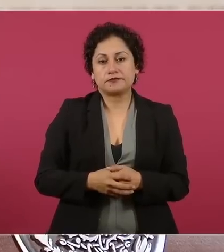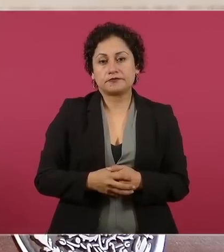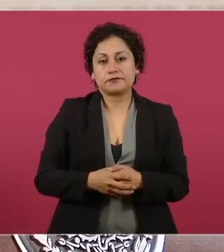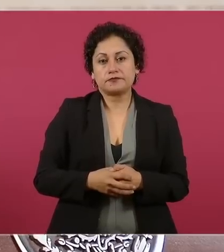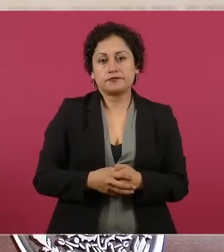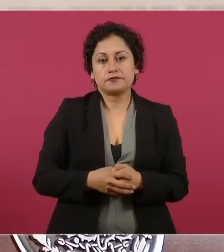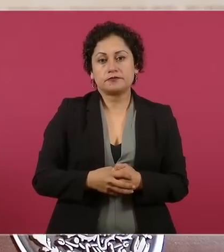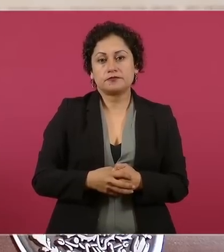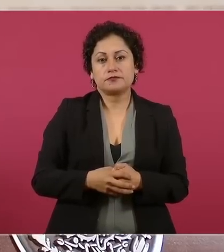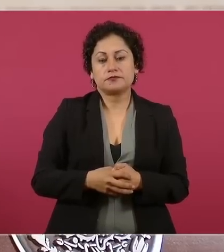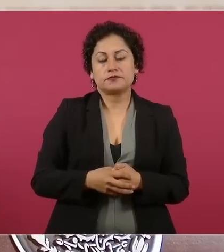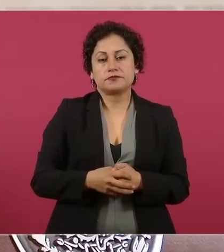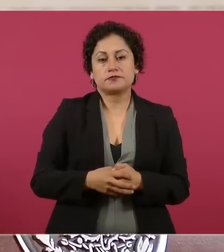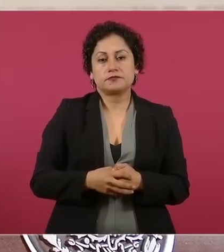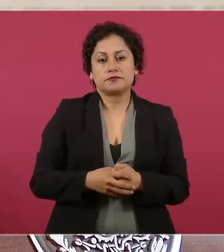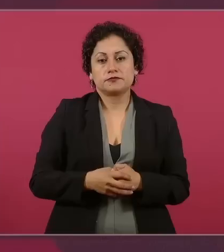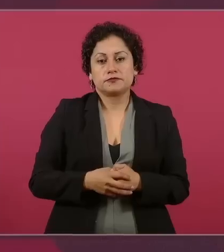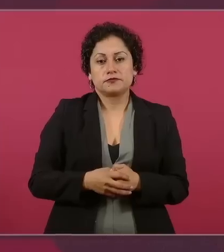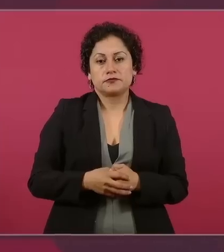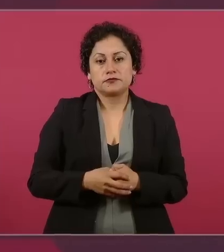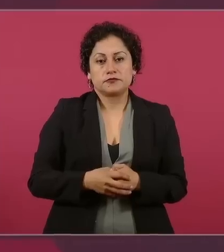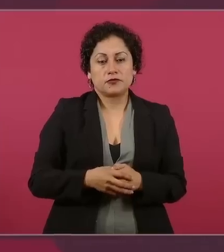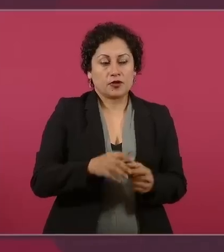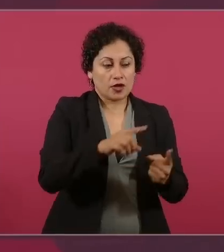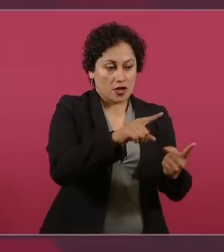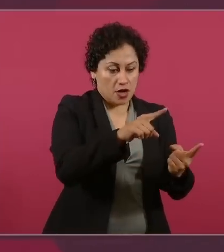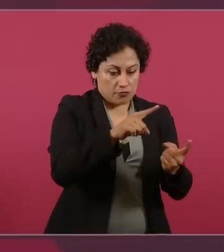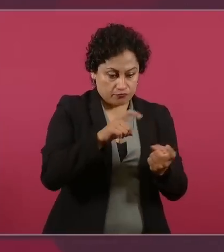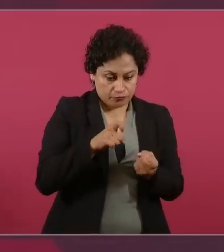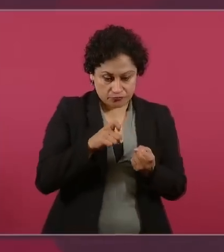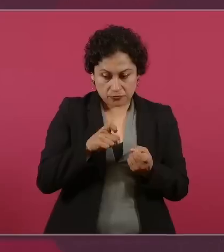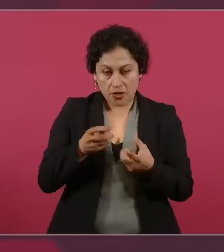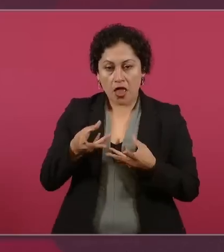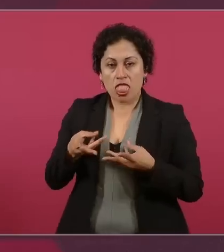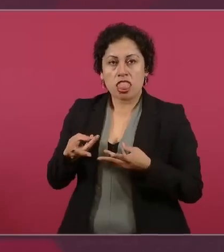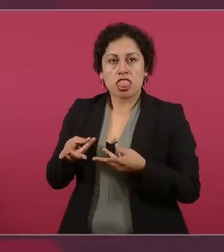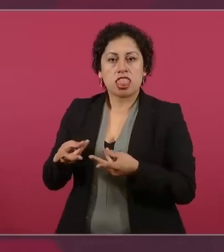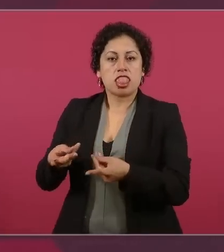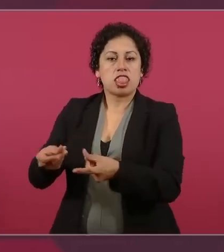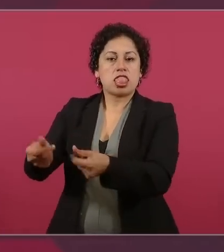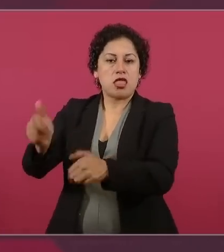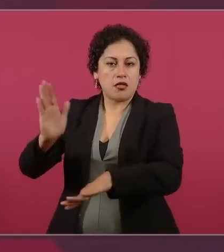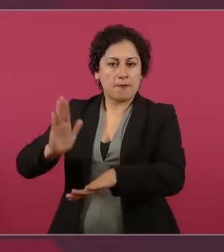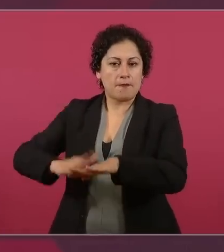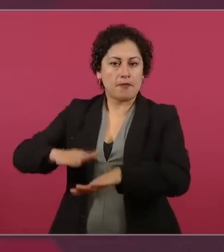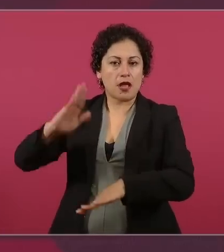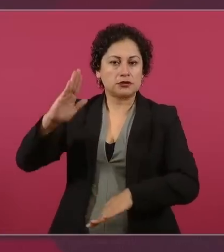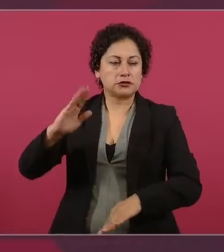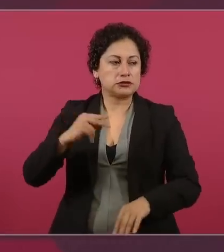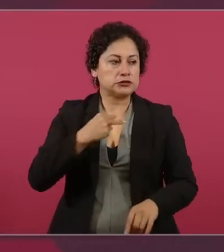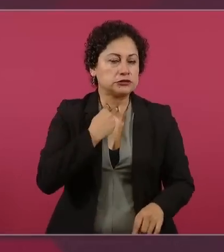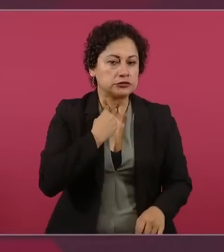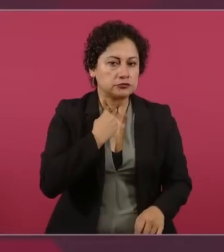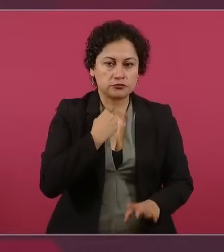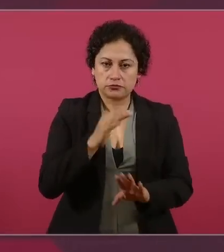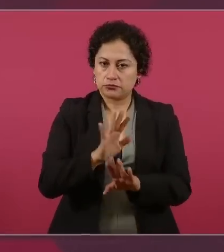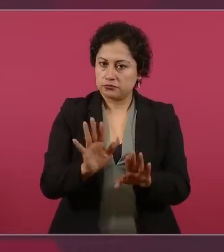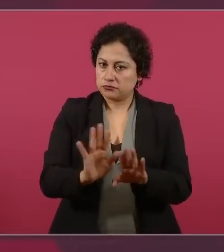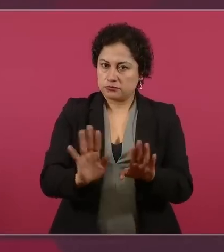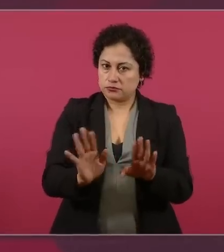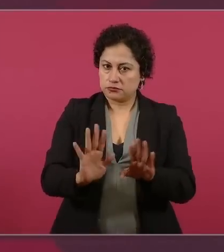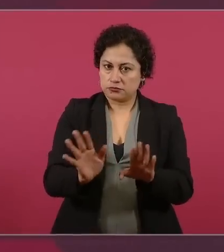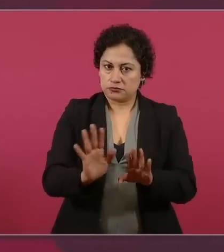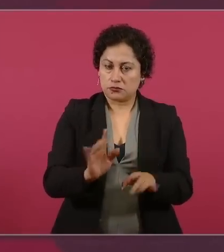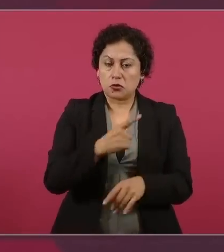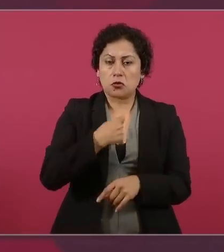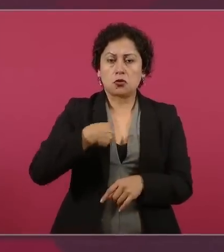gaste más de lo que ingresa, no queremos que haya déficit, porque no queremos endeudar